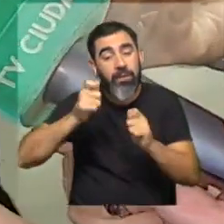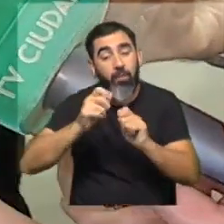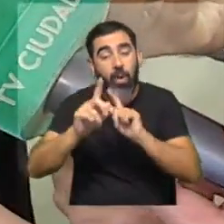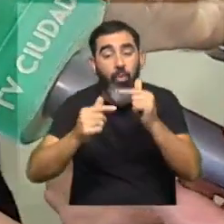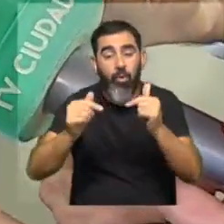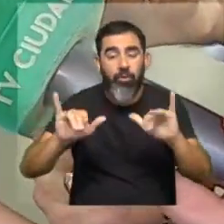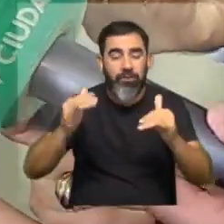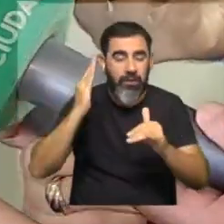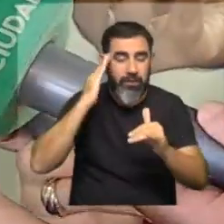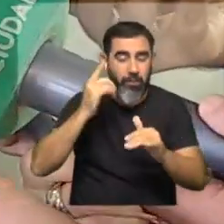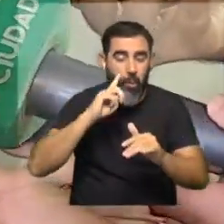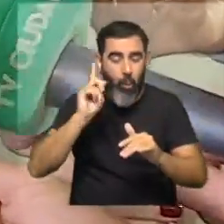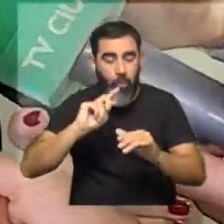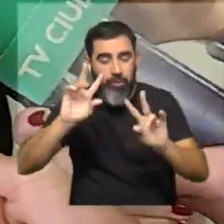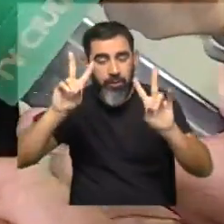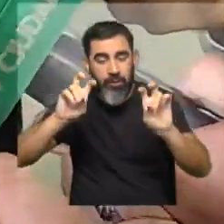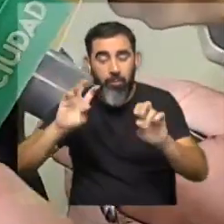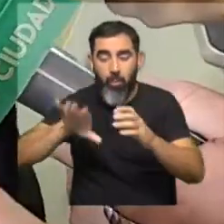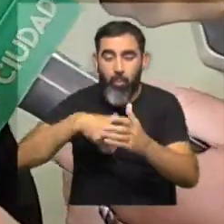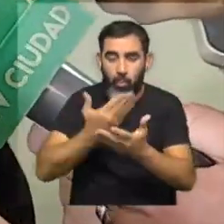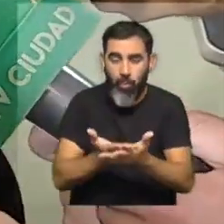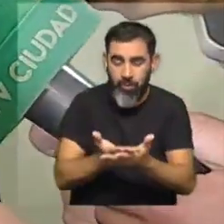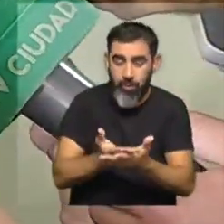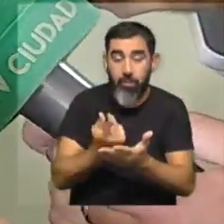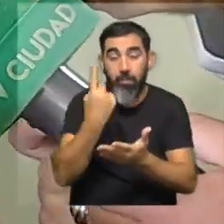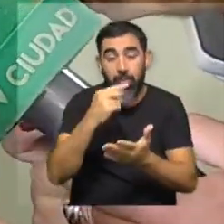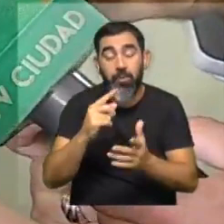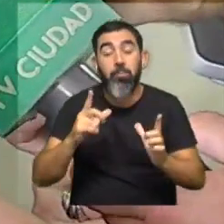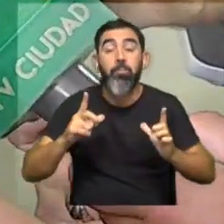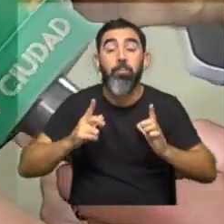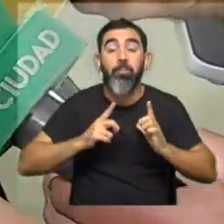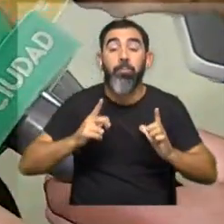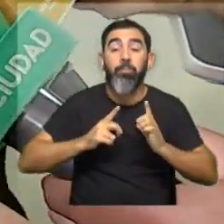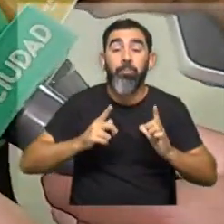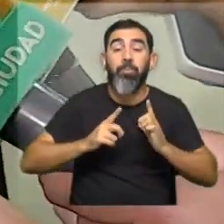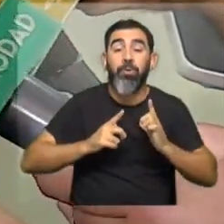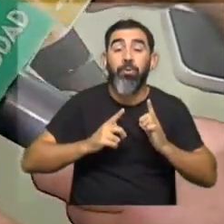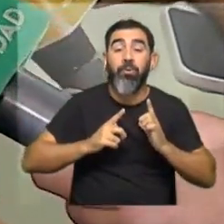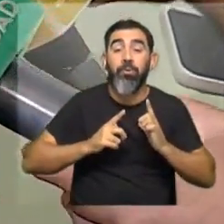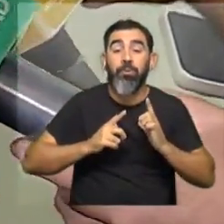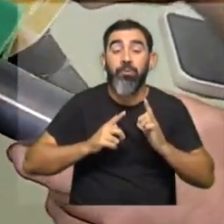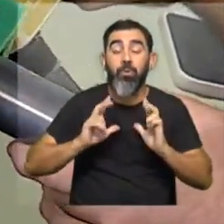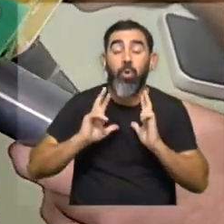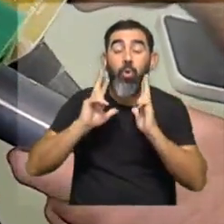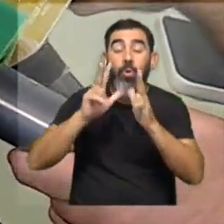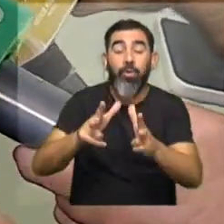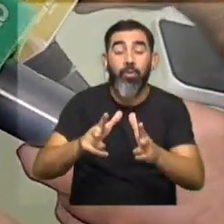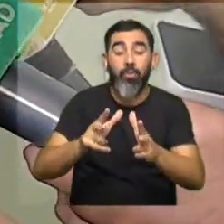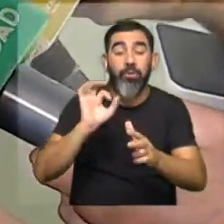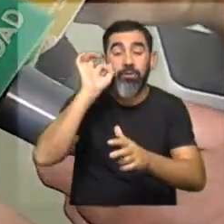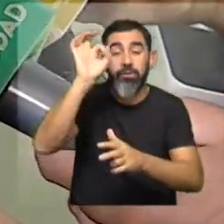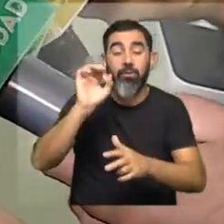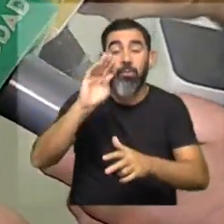ya han trascendido, no conozco cuáles son las propuestas concretas, pero tengo la expectativa de que se cumpla un poco lo que dijo el